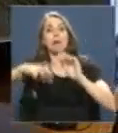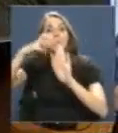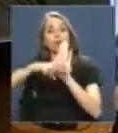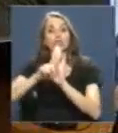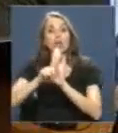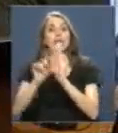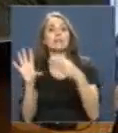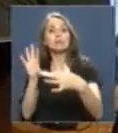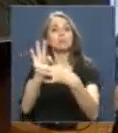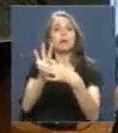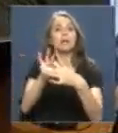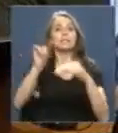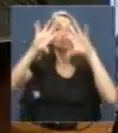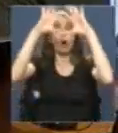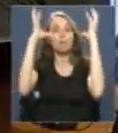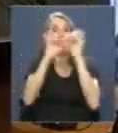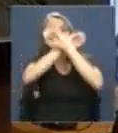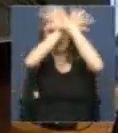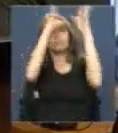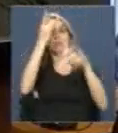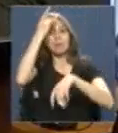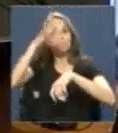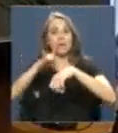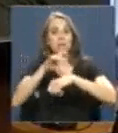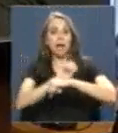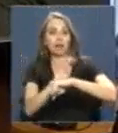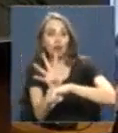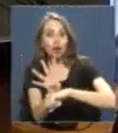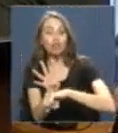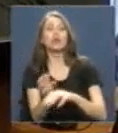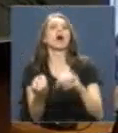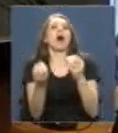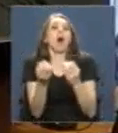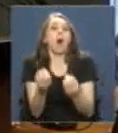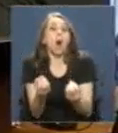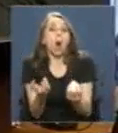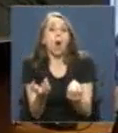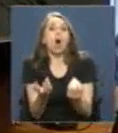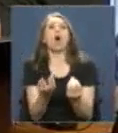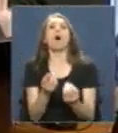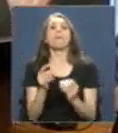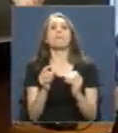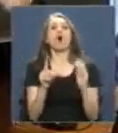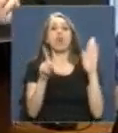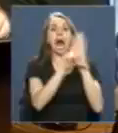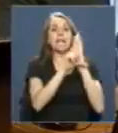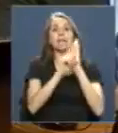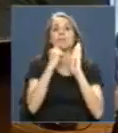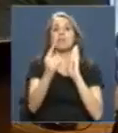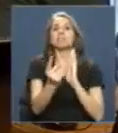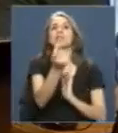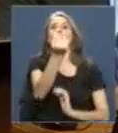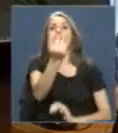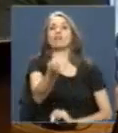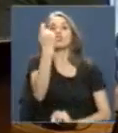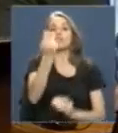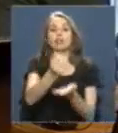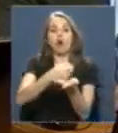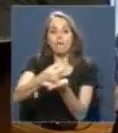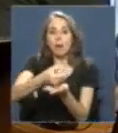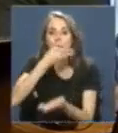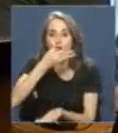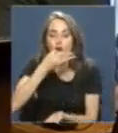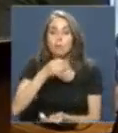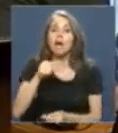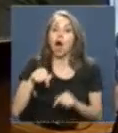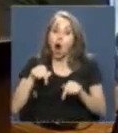pandemia mundial, especialmente la regulación de precios de alimentos. Hay un proyecto que esperamos votar el día